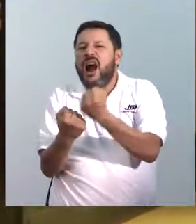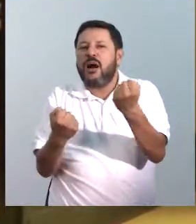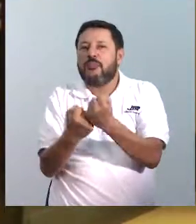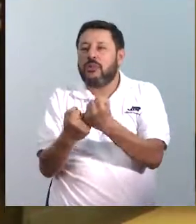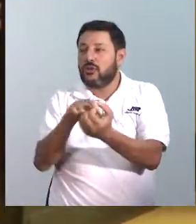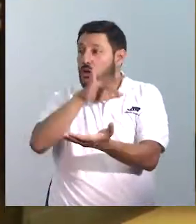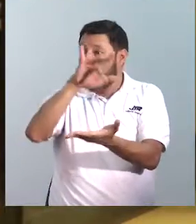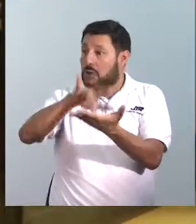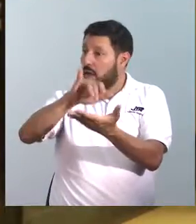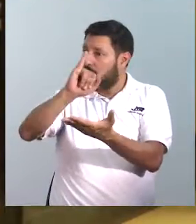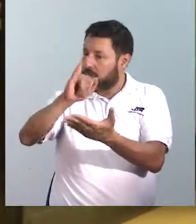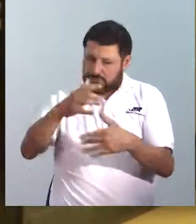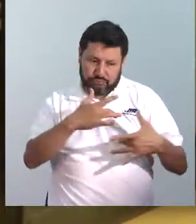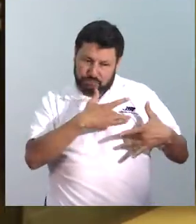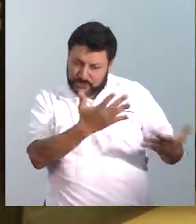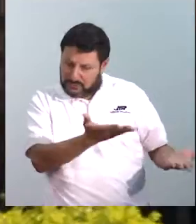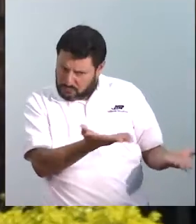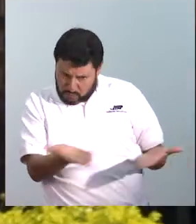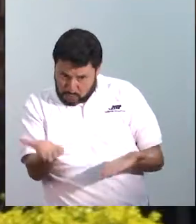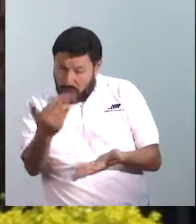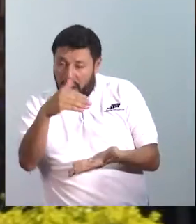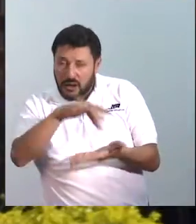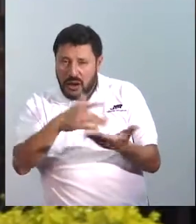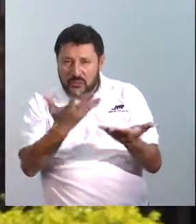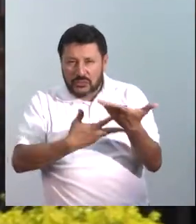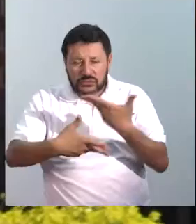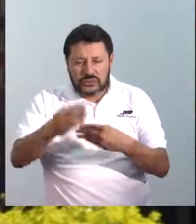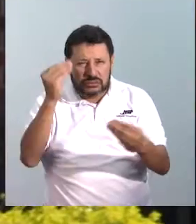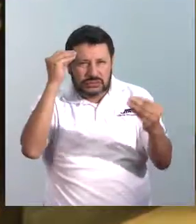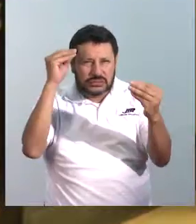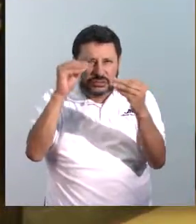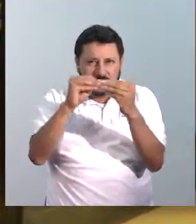soportan? Y la respuesta fue: cabemos en todas,